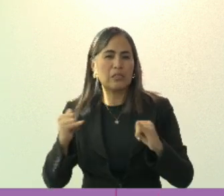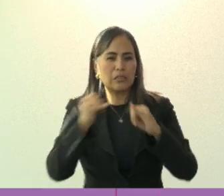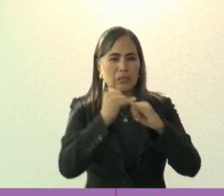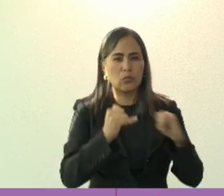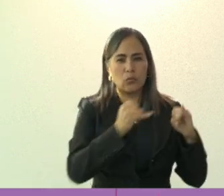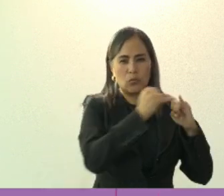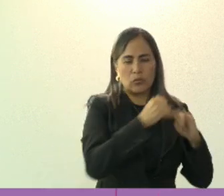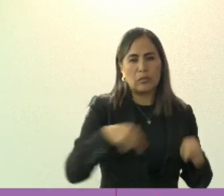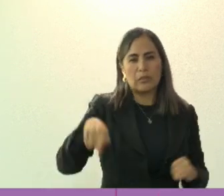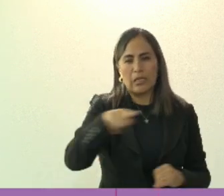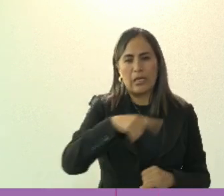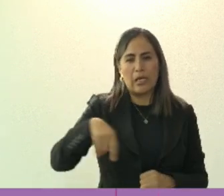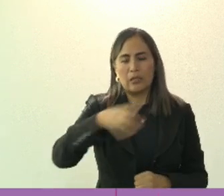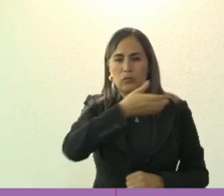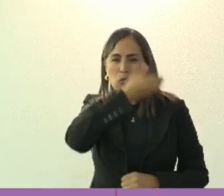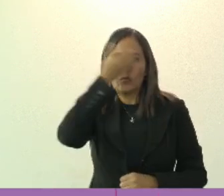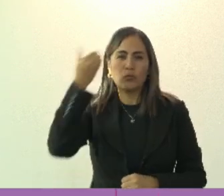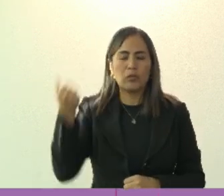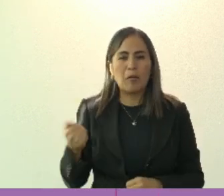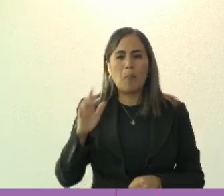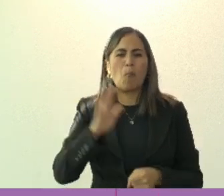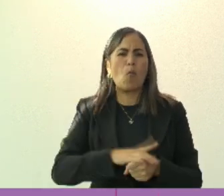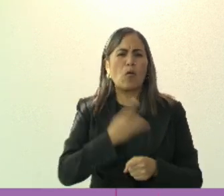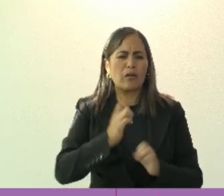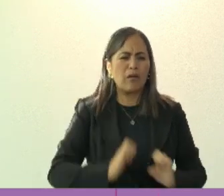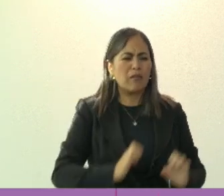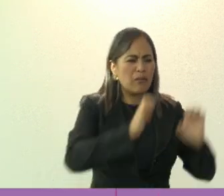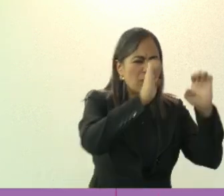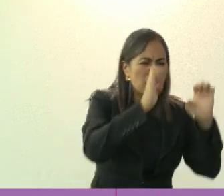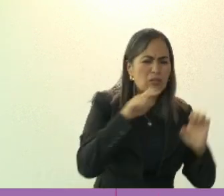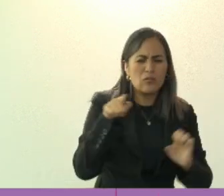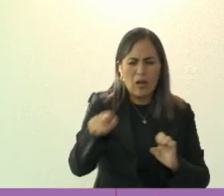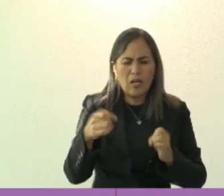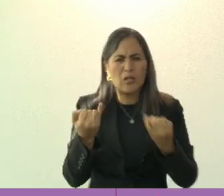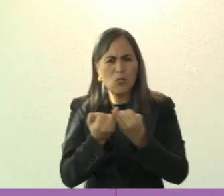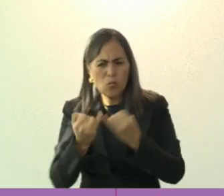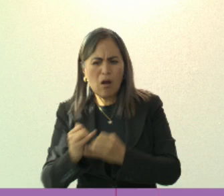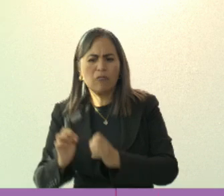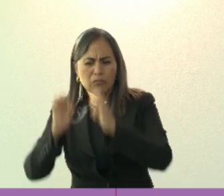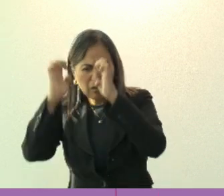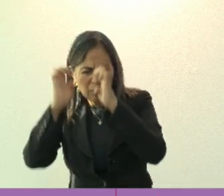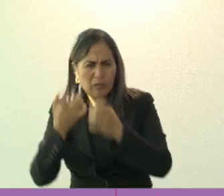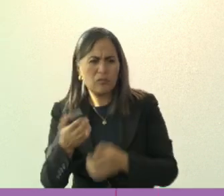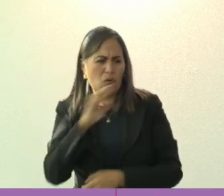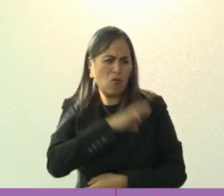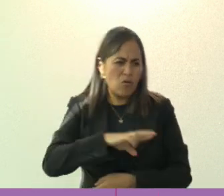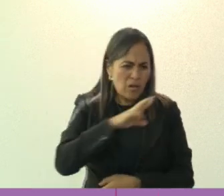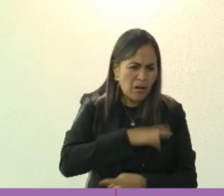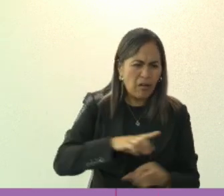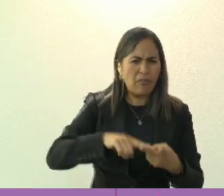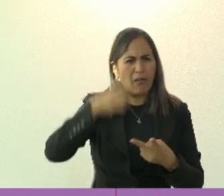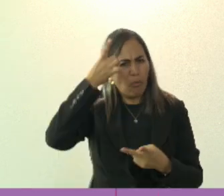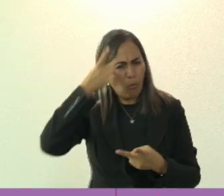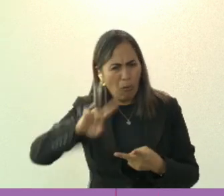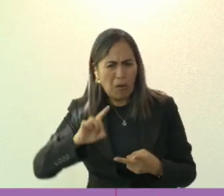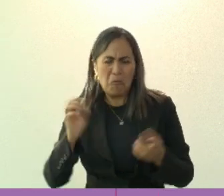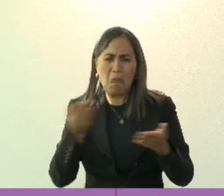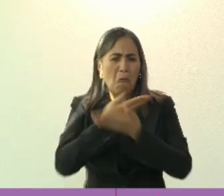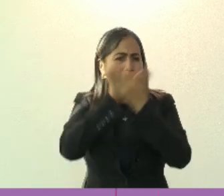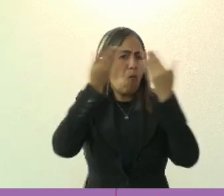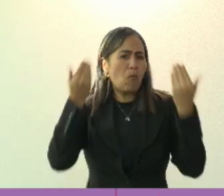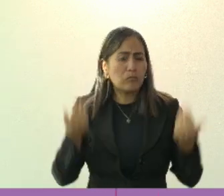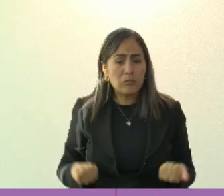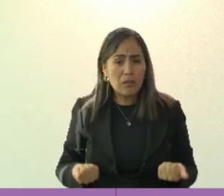no saben ni siquiera el por qué tienen un edificio o tienen el otro y en qué calidad lo tienen? Se llega a dar esos casos.